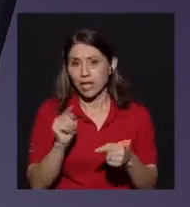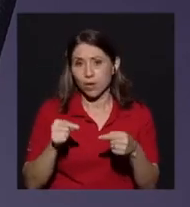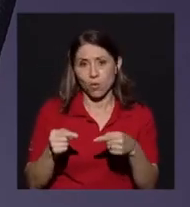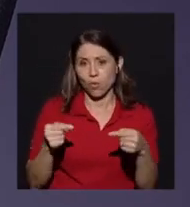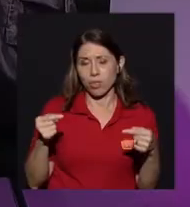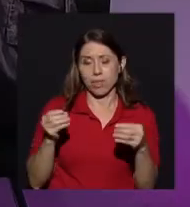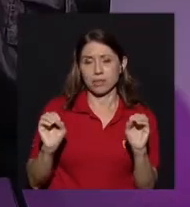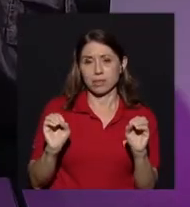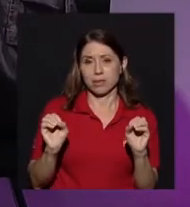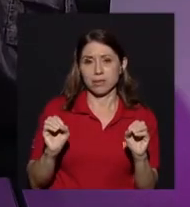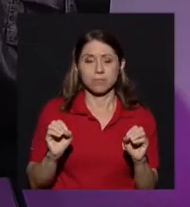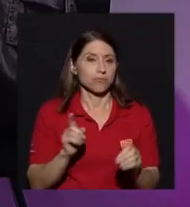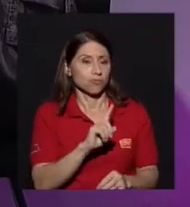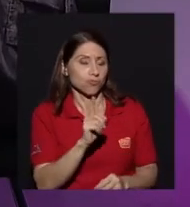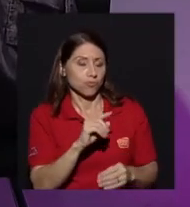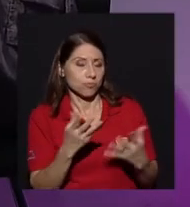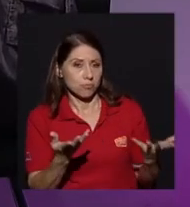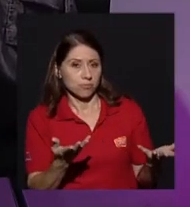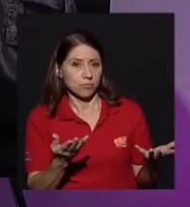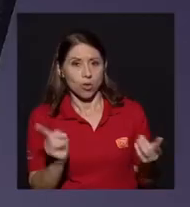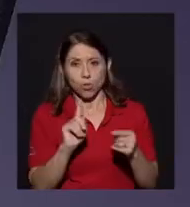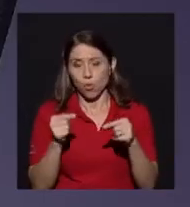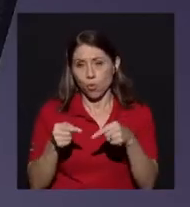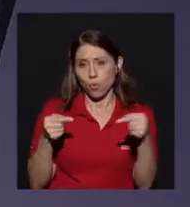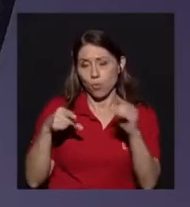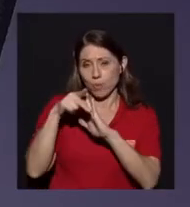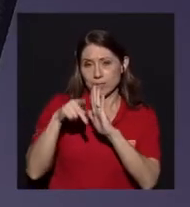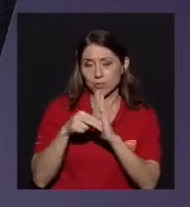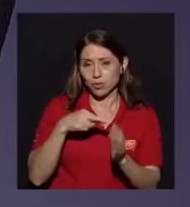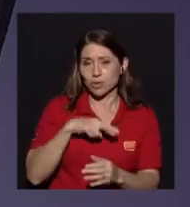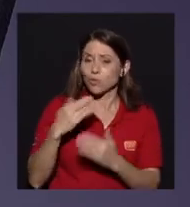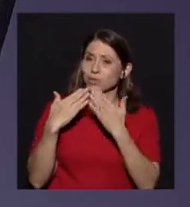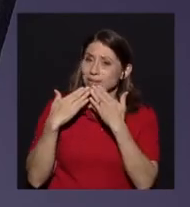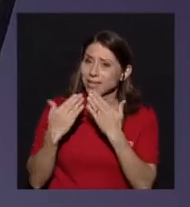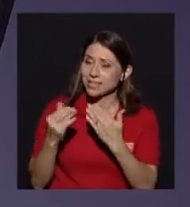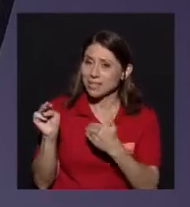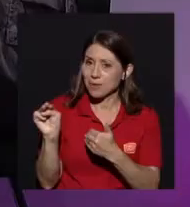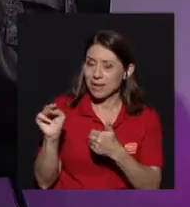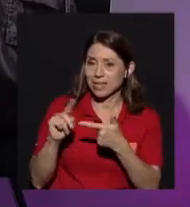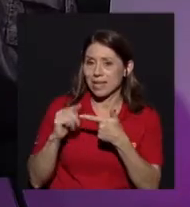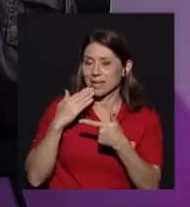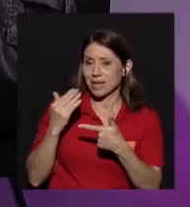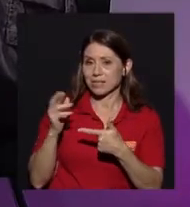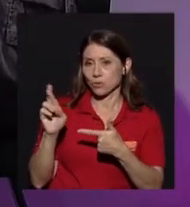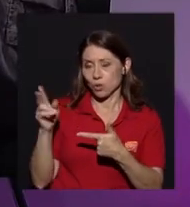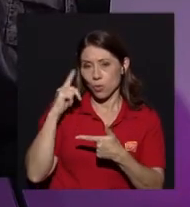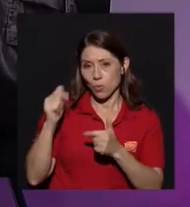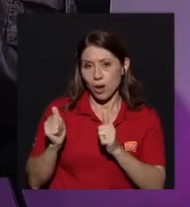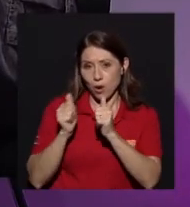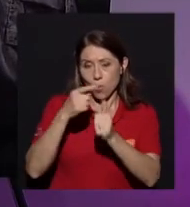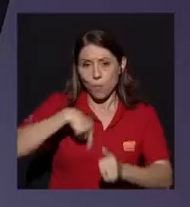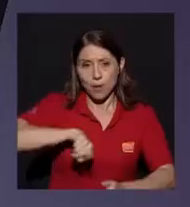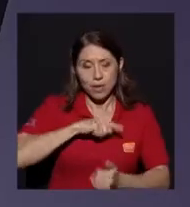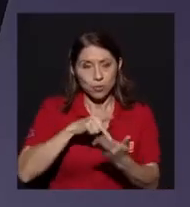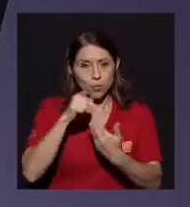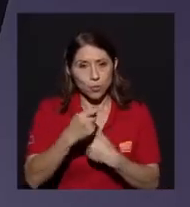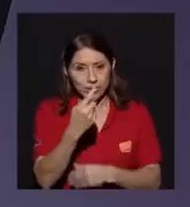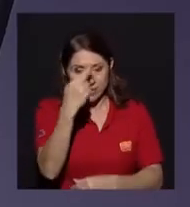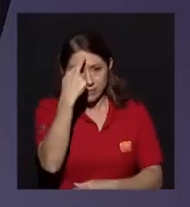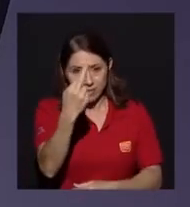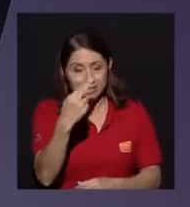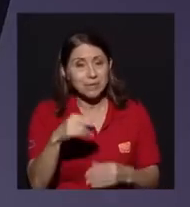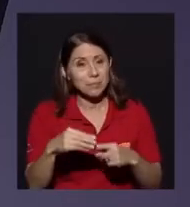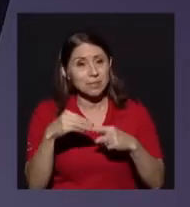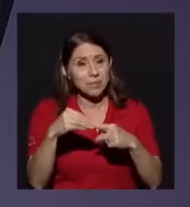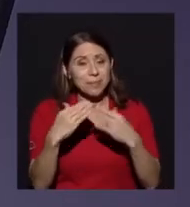absoluto los principios religiosos muchas gracias margarita muchas gracias rodrigo por acompañarnos en irreverencias y principalmente